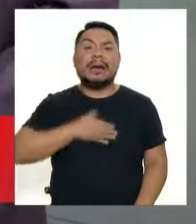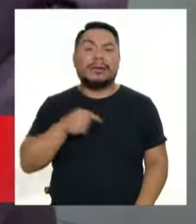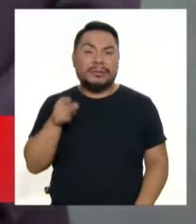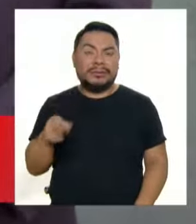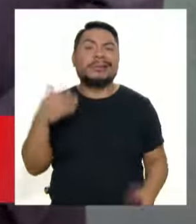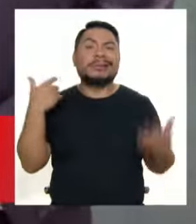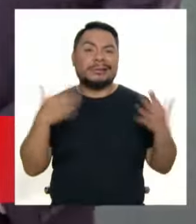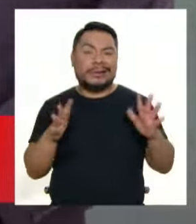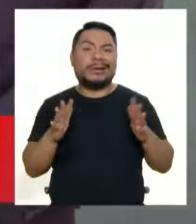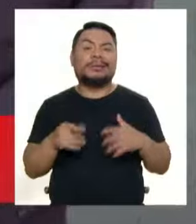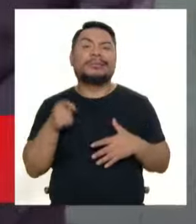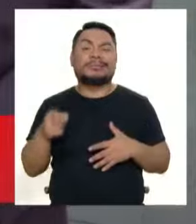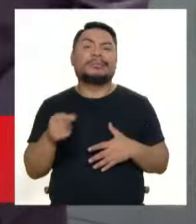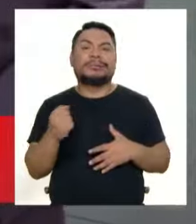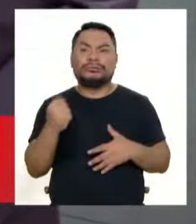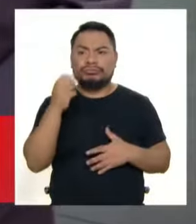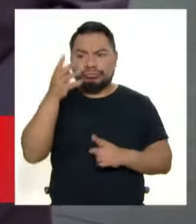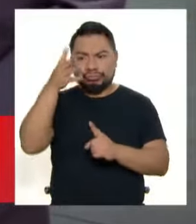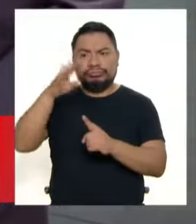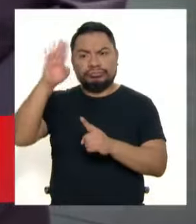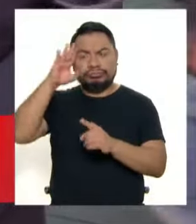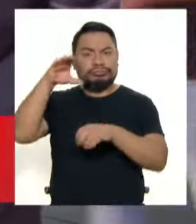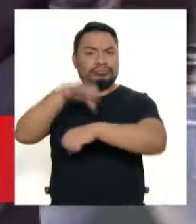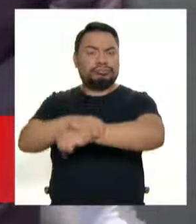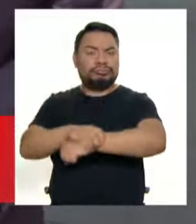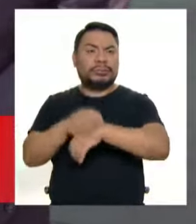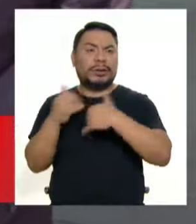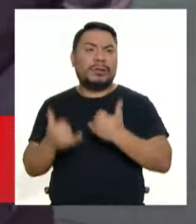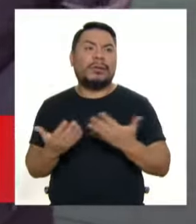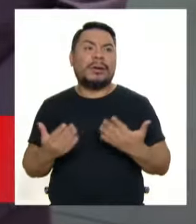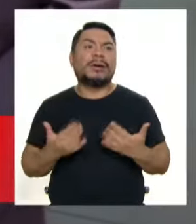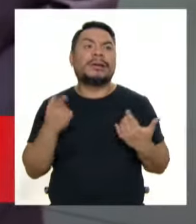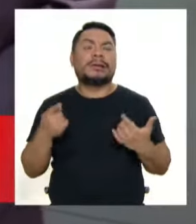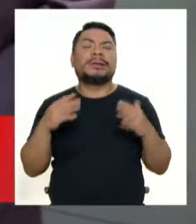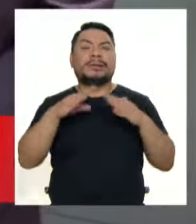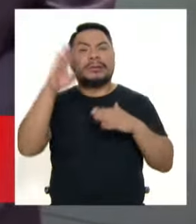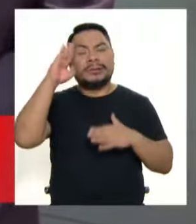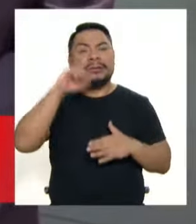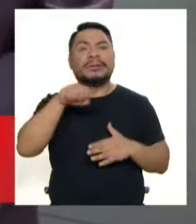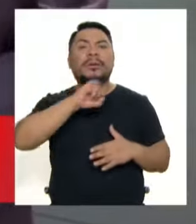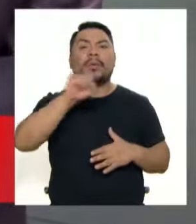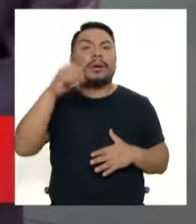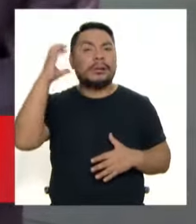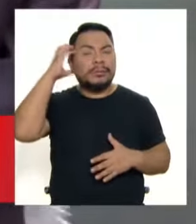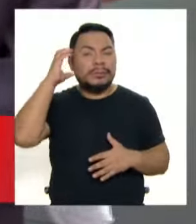años, ya se encuentra fuertemente custodiada, detenida en estos momentos en la de Pincri de San Juan de